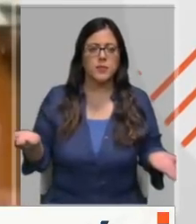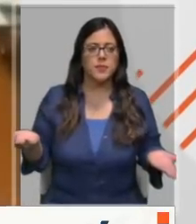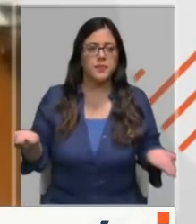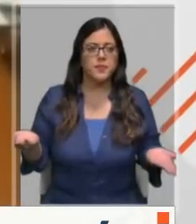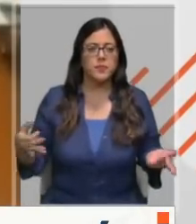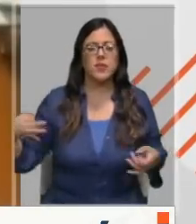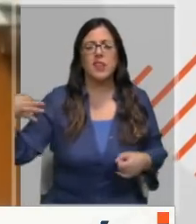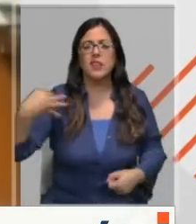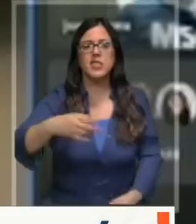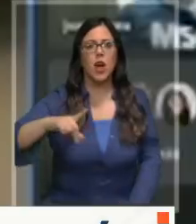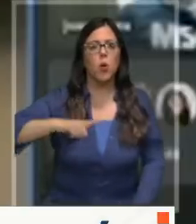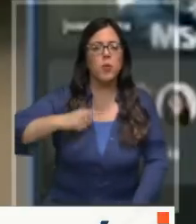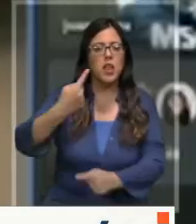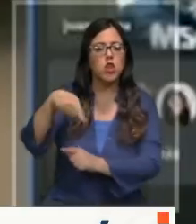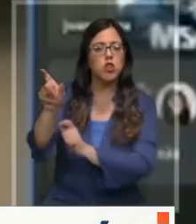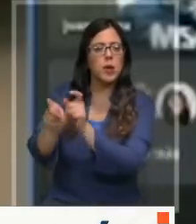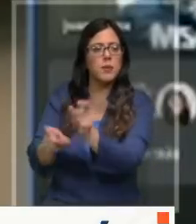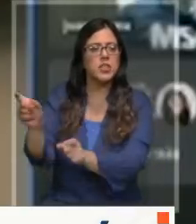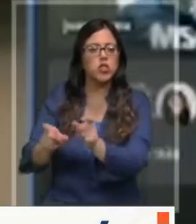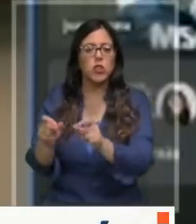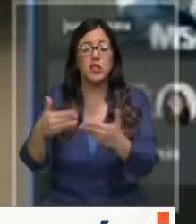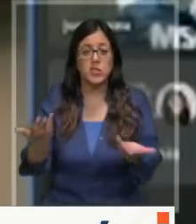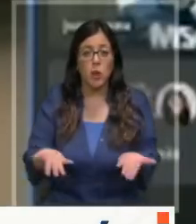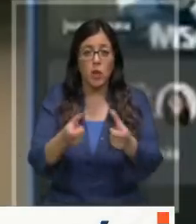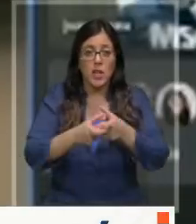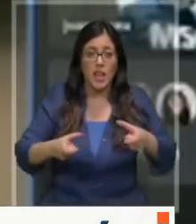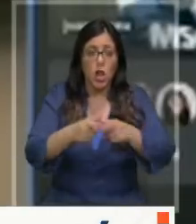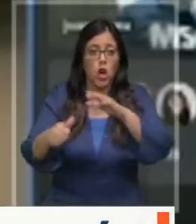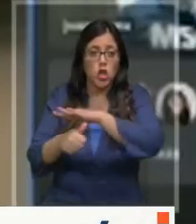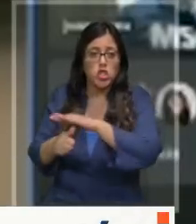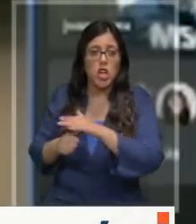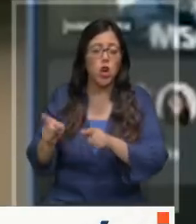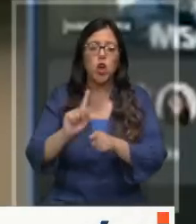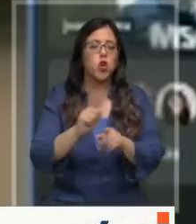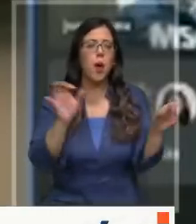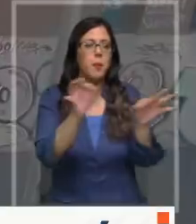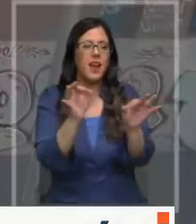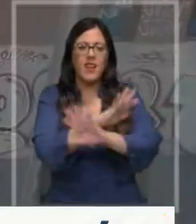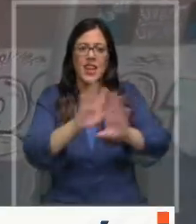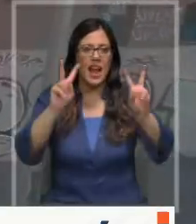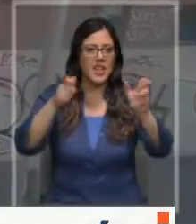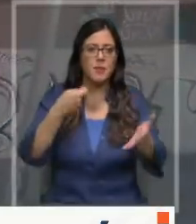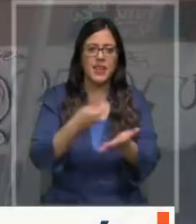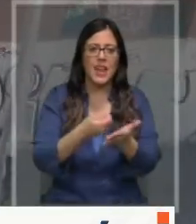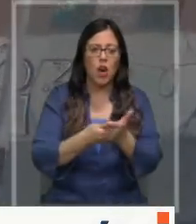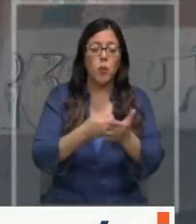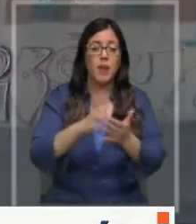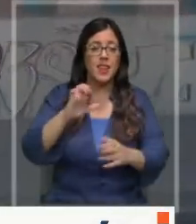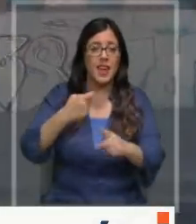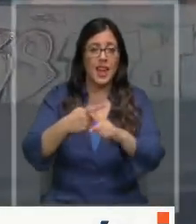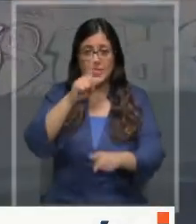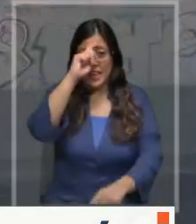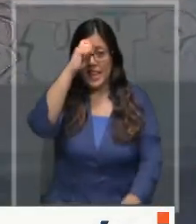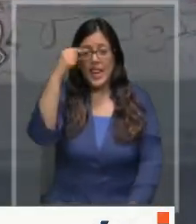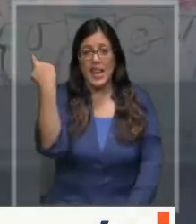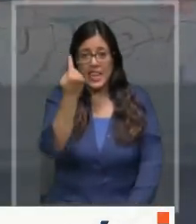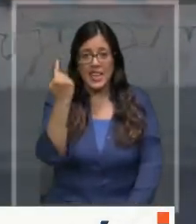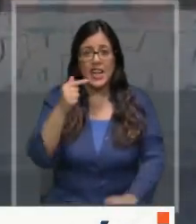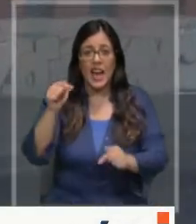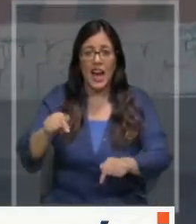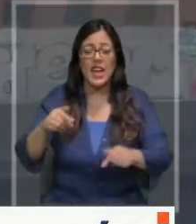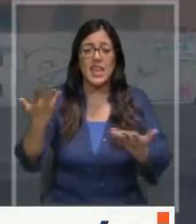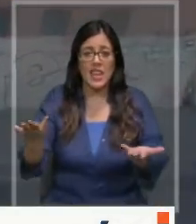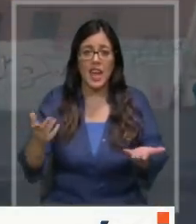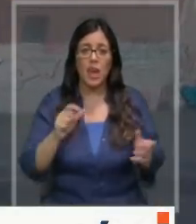diciendo que la culpa son de tercero. Y aunque en el Consejo no hubo espacio para hablar de la cuestionada compra de la ex clínica, una ofensiva de la inmobiliaria